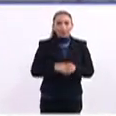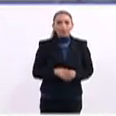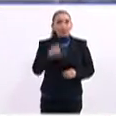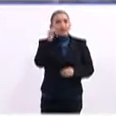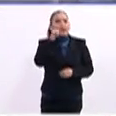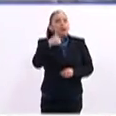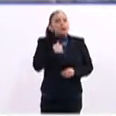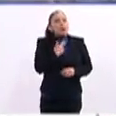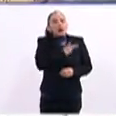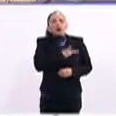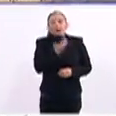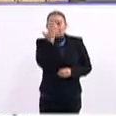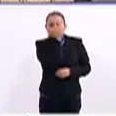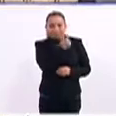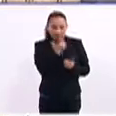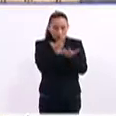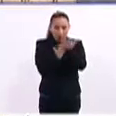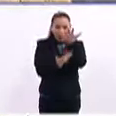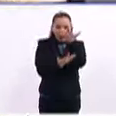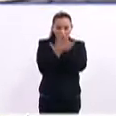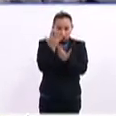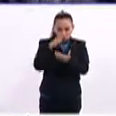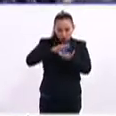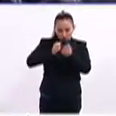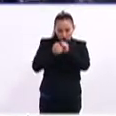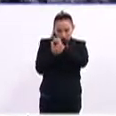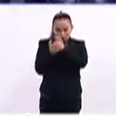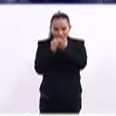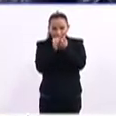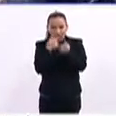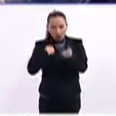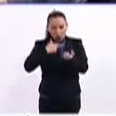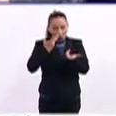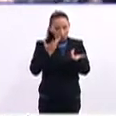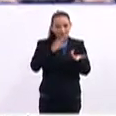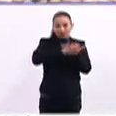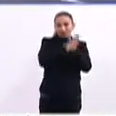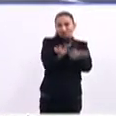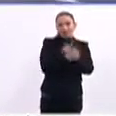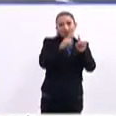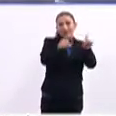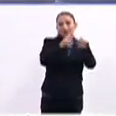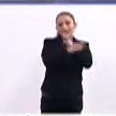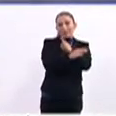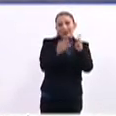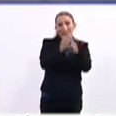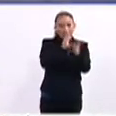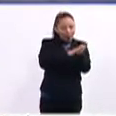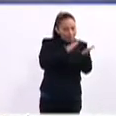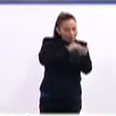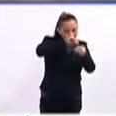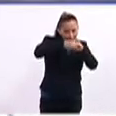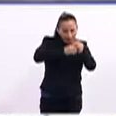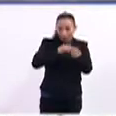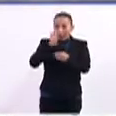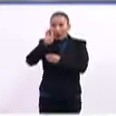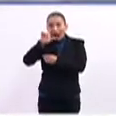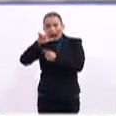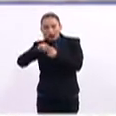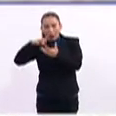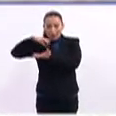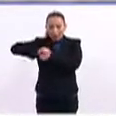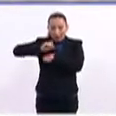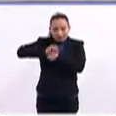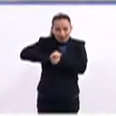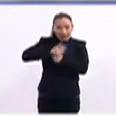Siempre tuve una enorme habilidad con las manos. O sea, siempre transformaba distintos materiales de papel, barro,